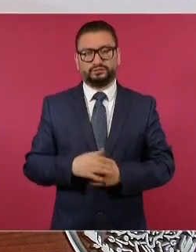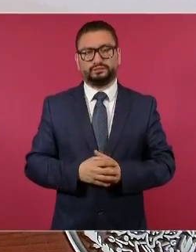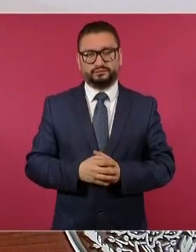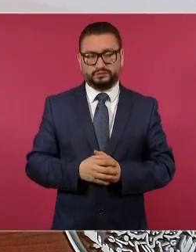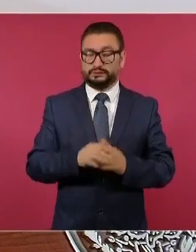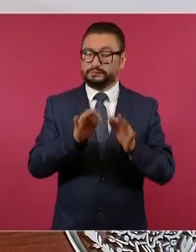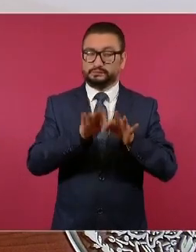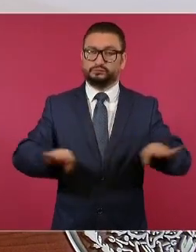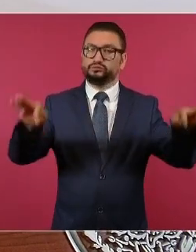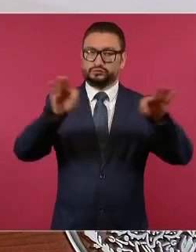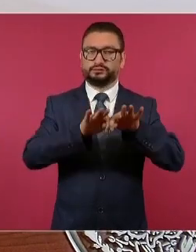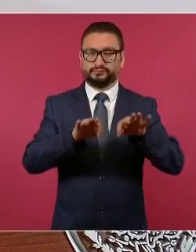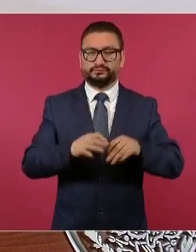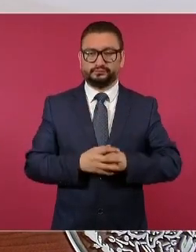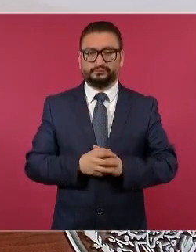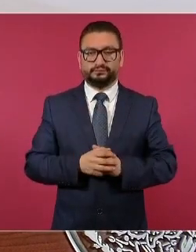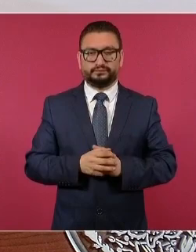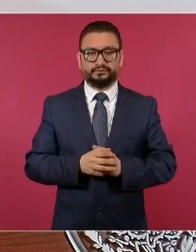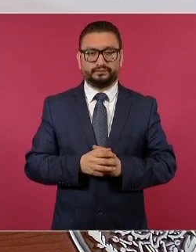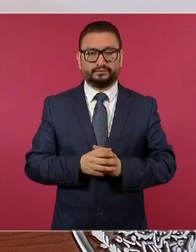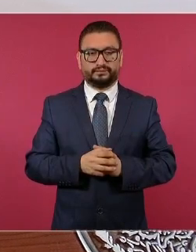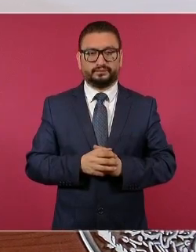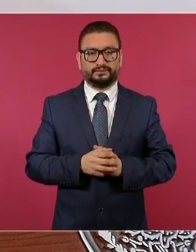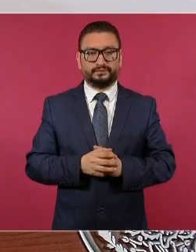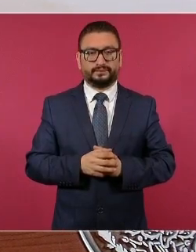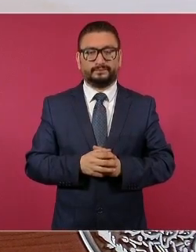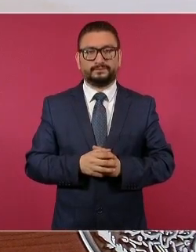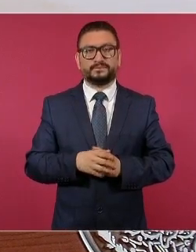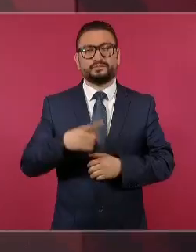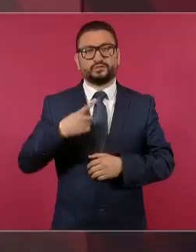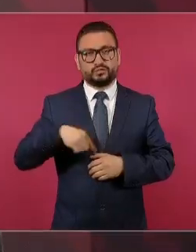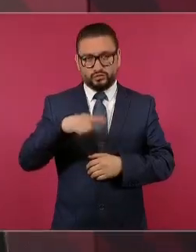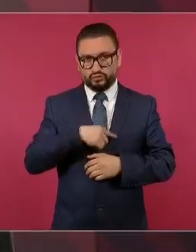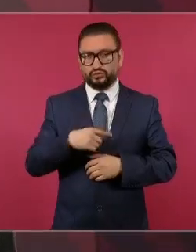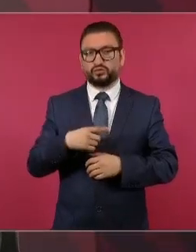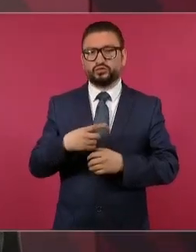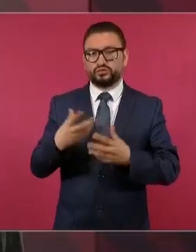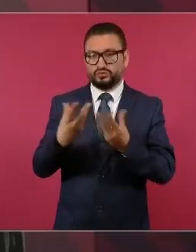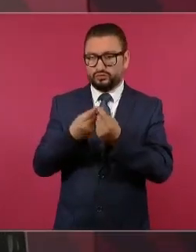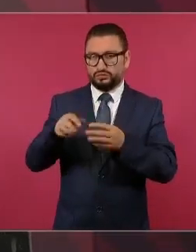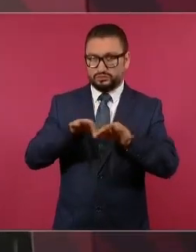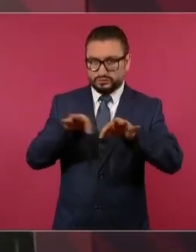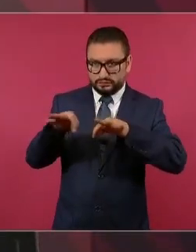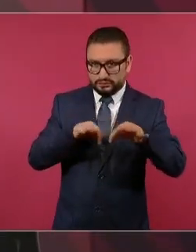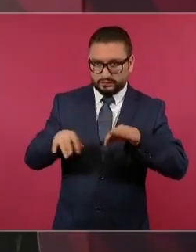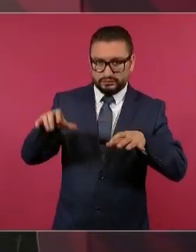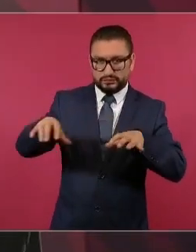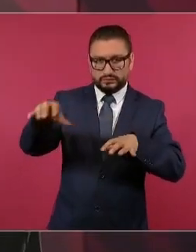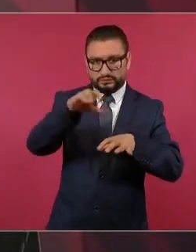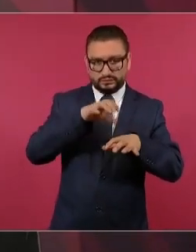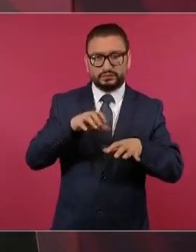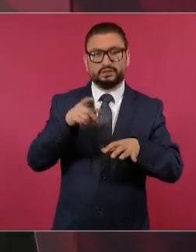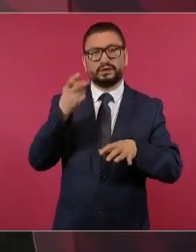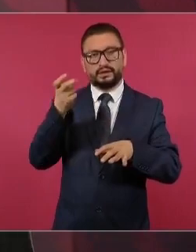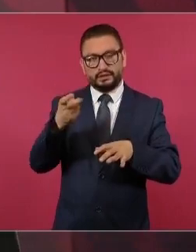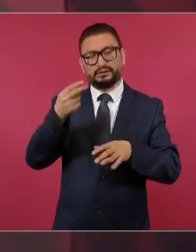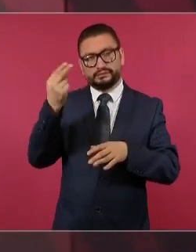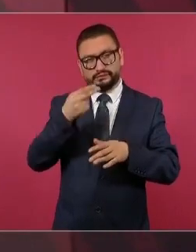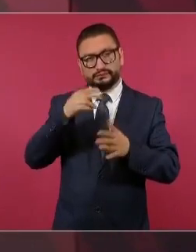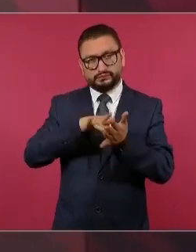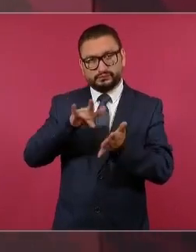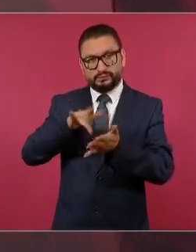muy importante. Se necesita, hemos trabajado con los guarijíos, se necesita más trabajo